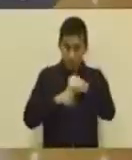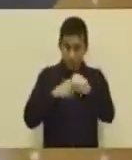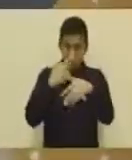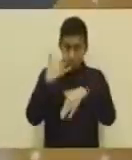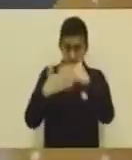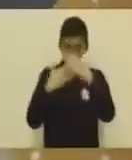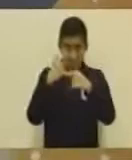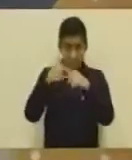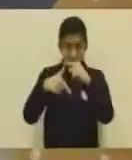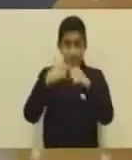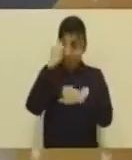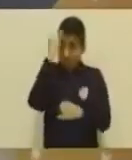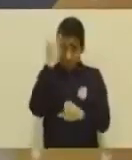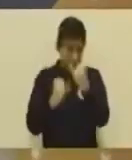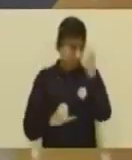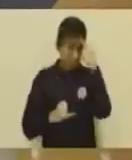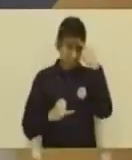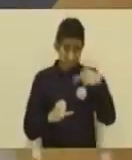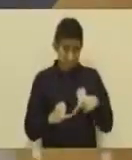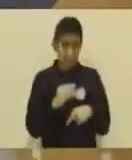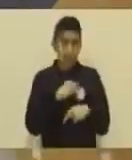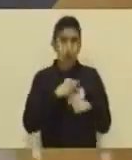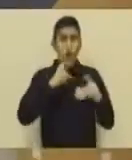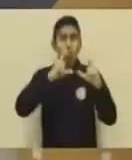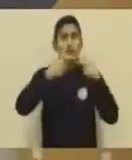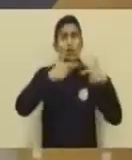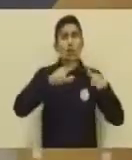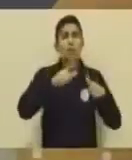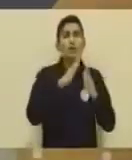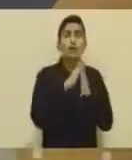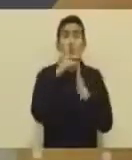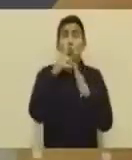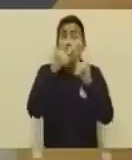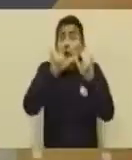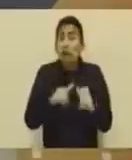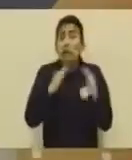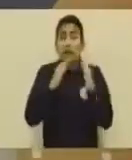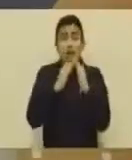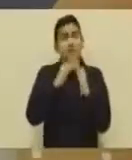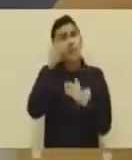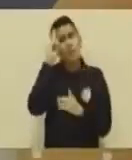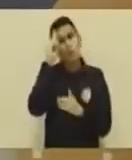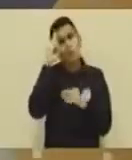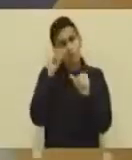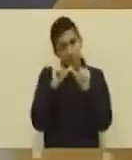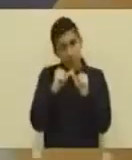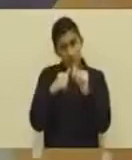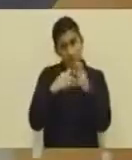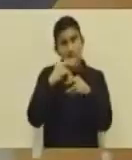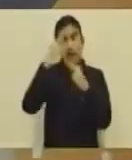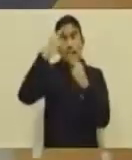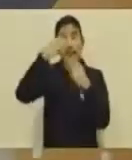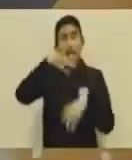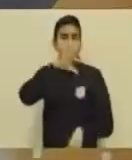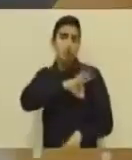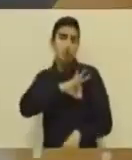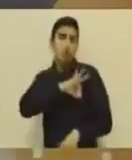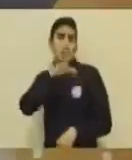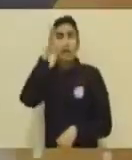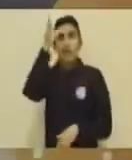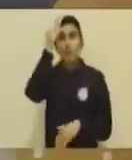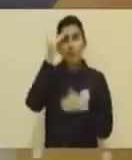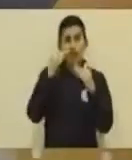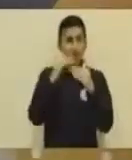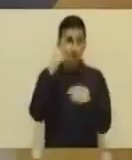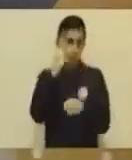al final del segmento de comunicación y lenguaje y ustedes en casa recuerden seguirnos en nuestras redes sociales como Aprendo en Casa Guate y recuerden que